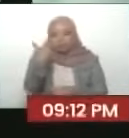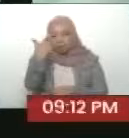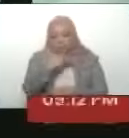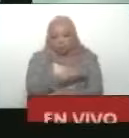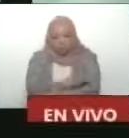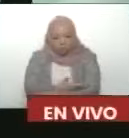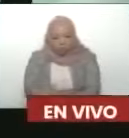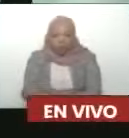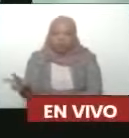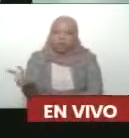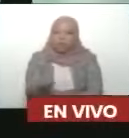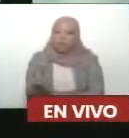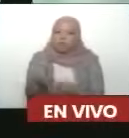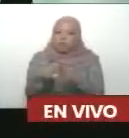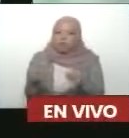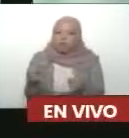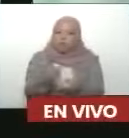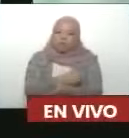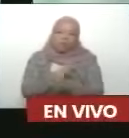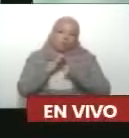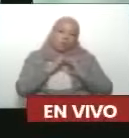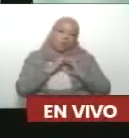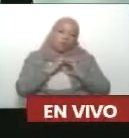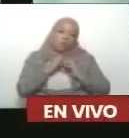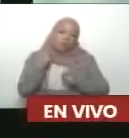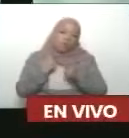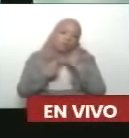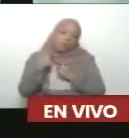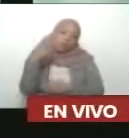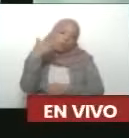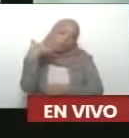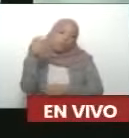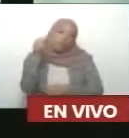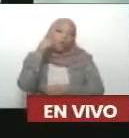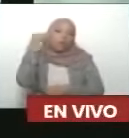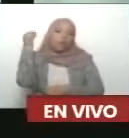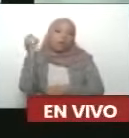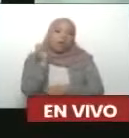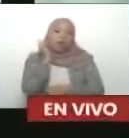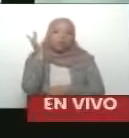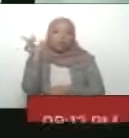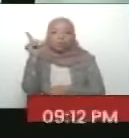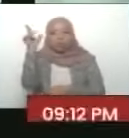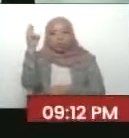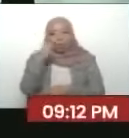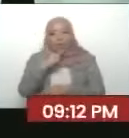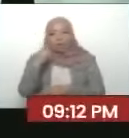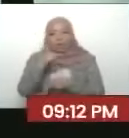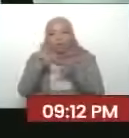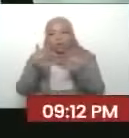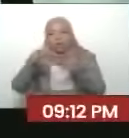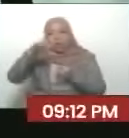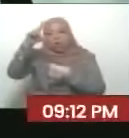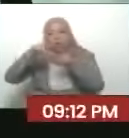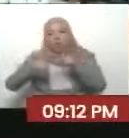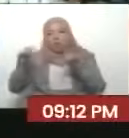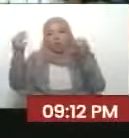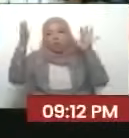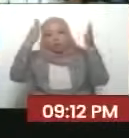es Venezuela, todos también. Y mi corazón pinta los colores amarillo, azul y rojo y las 8 estrellas. Más